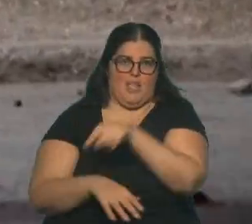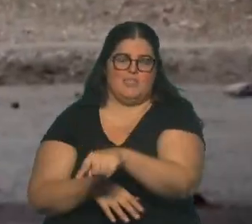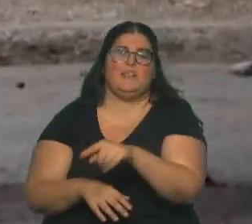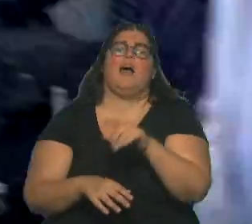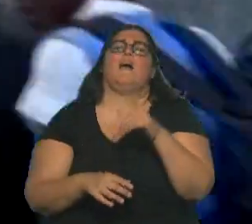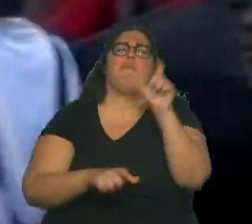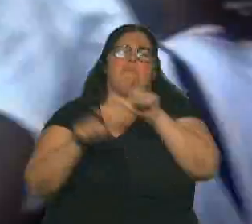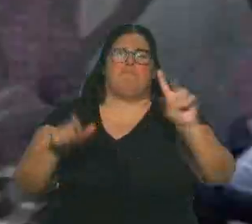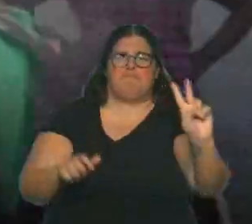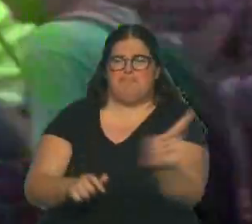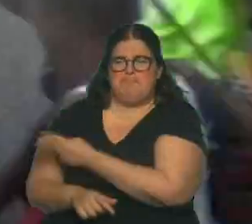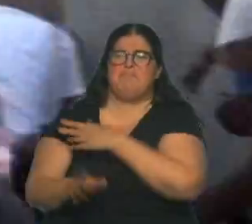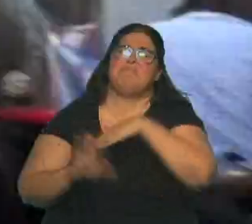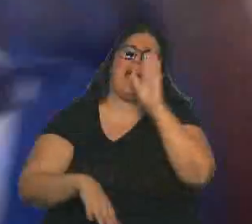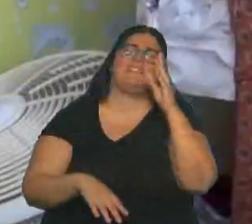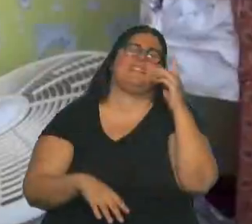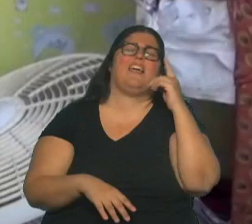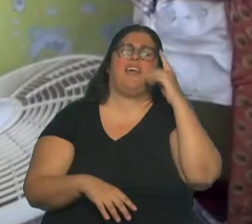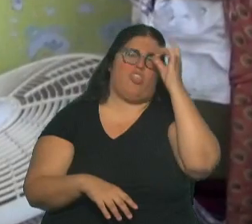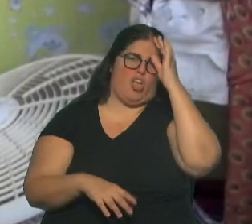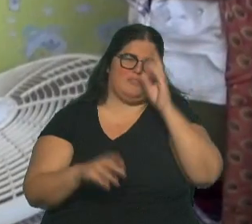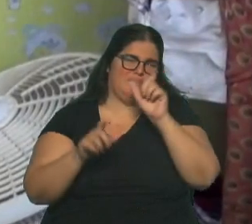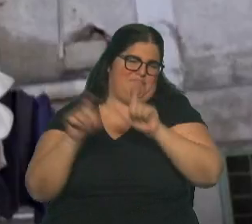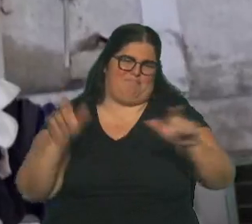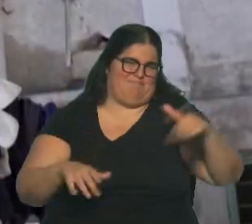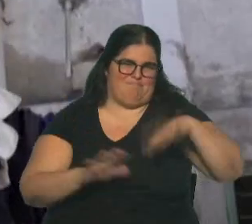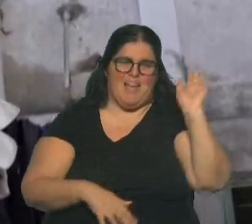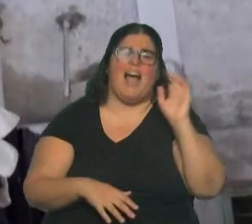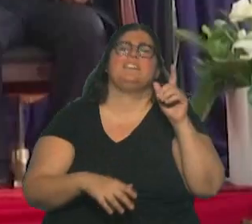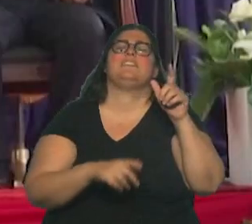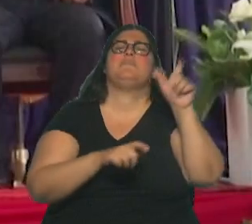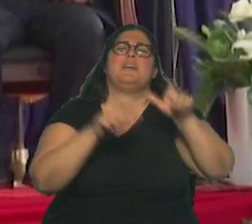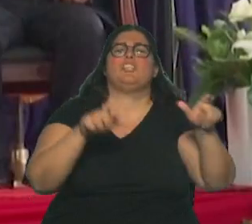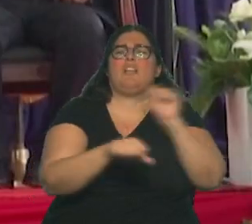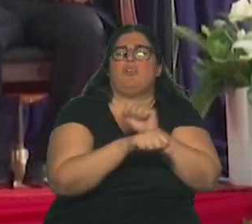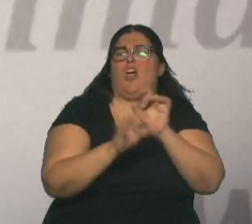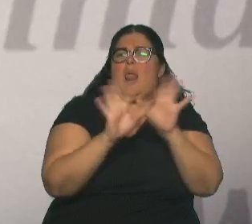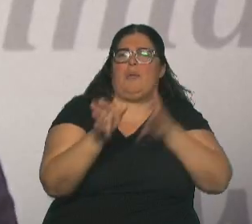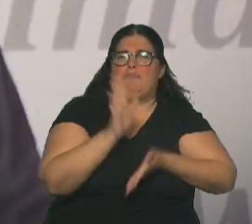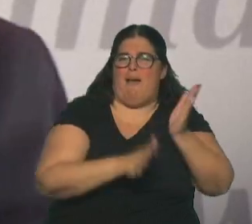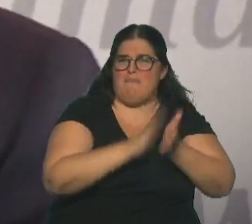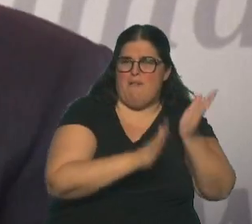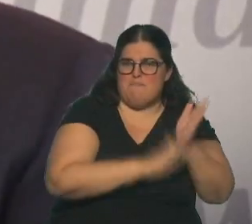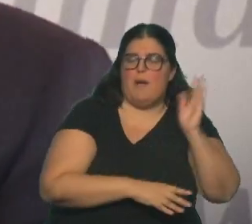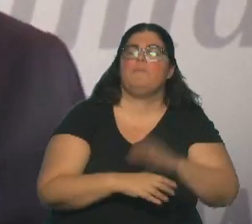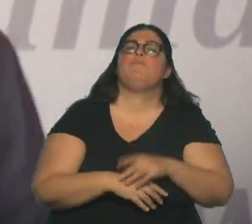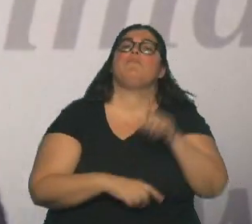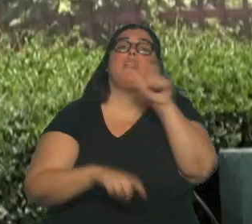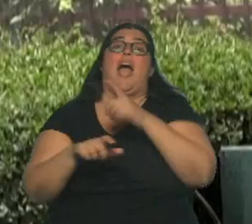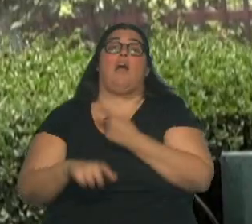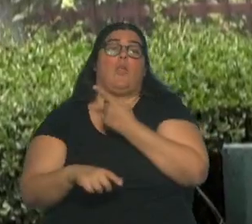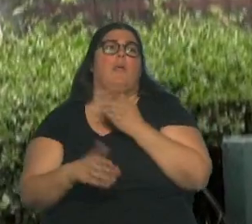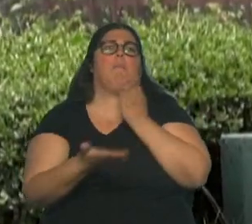muertes y permitió la fuga de más de 3.000 reclusos. Los autores del asalto pidieron la renuncia del primer ministro Ariel Henry. El